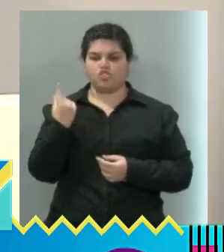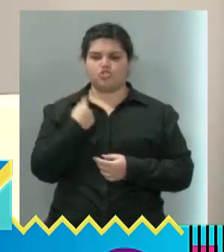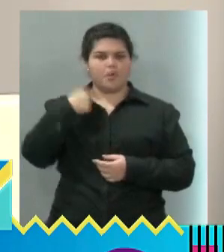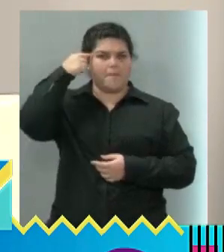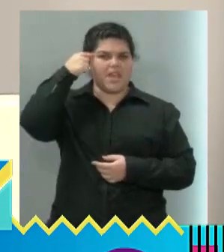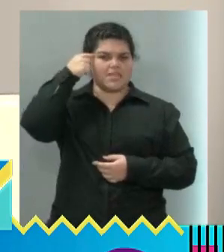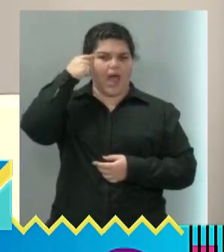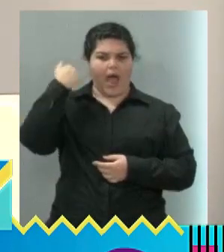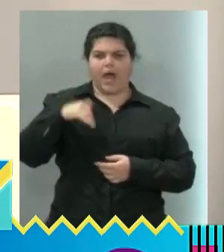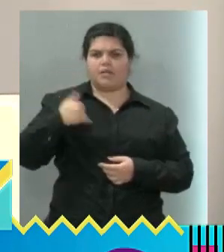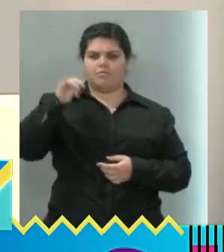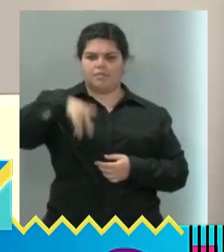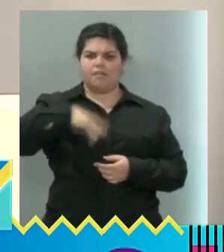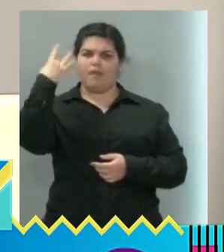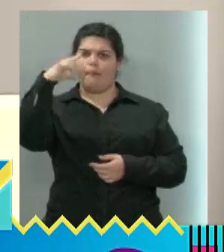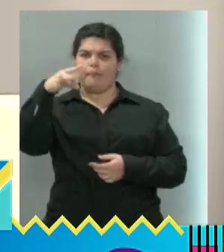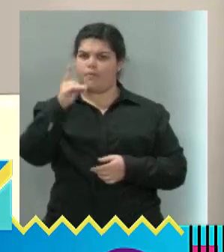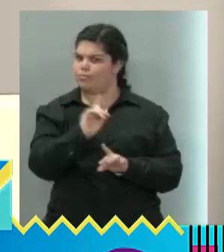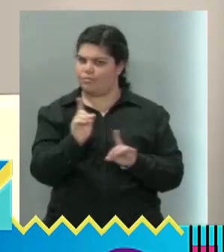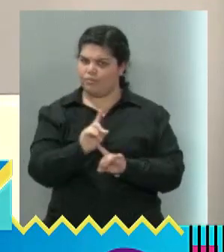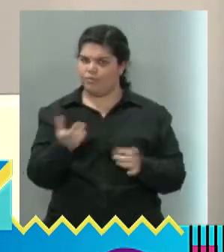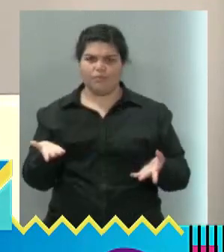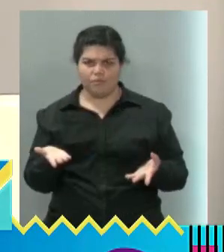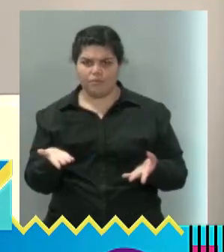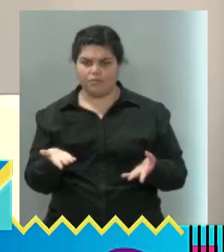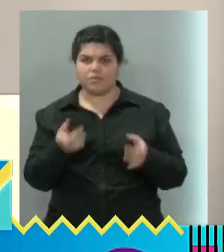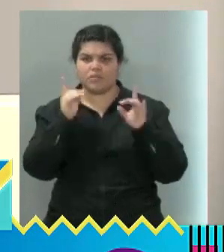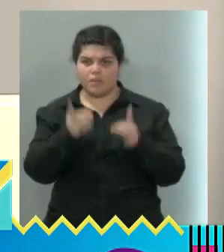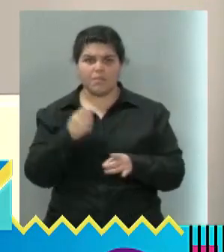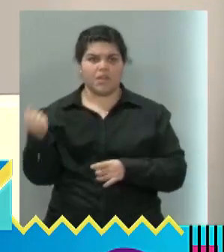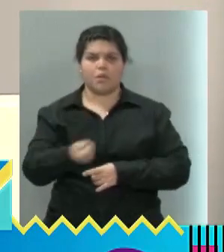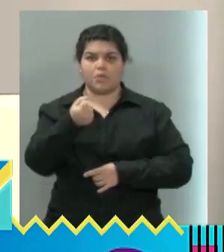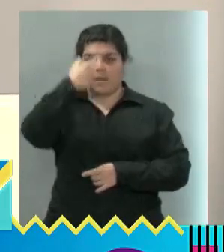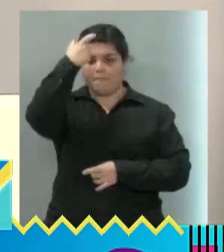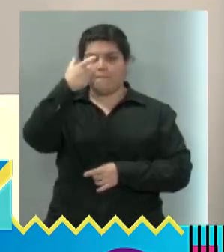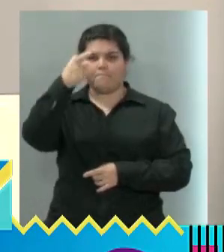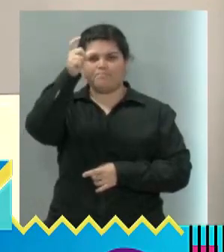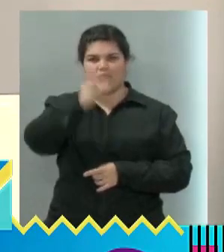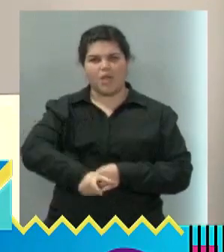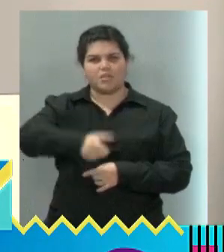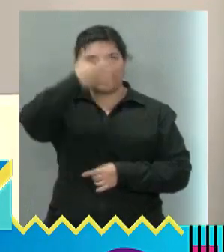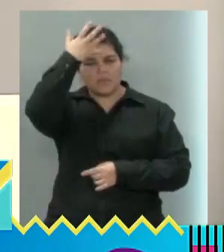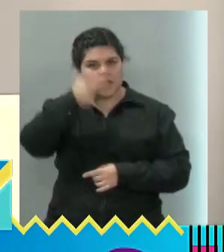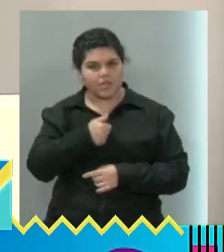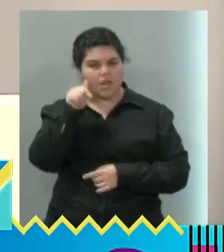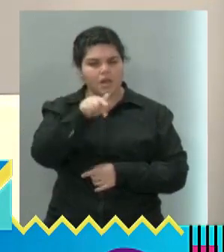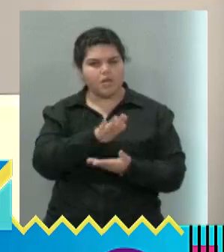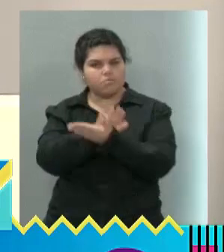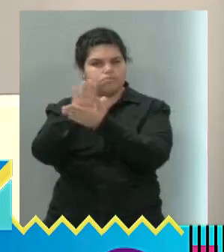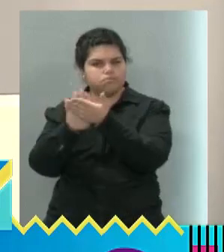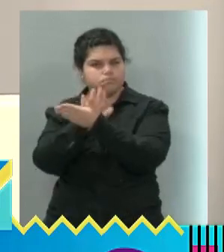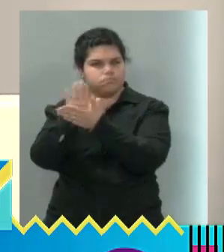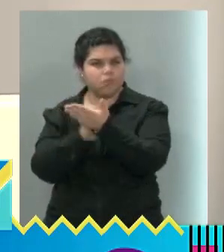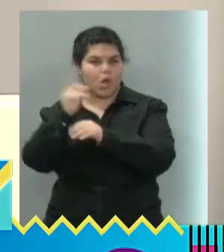nada más. Exacto. Sin embargo, y acá tiene que ver la persona de San Martín, que influye sobre los congresales cuyanos,